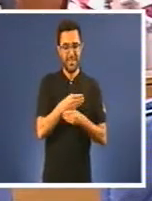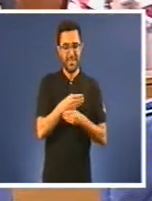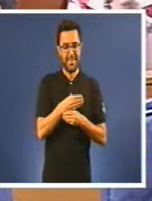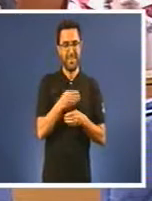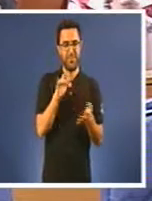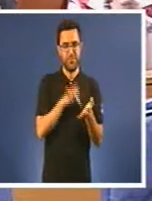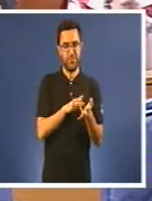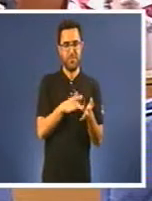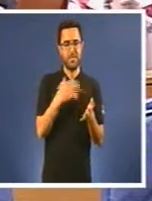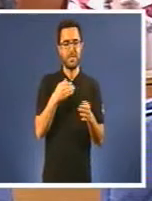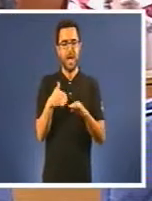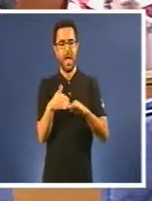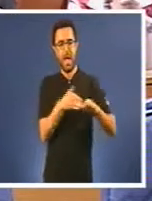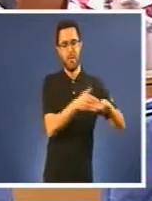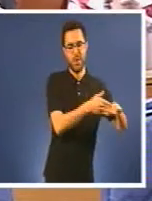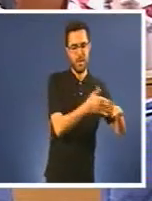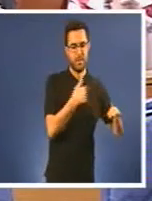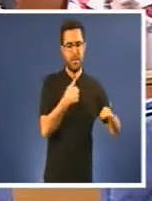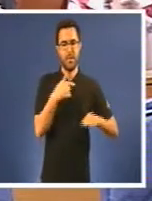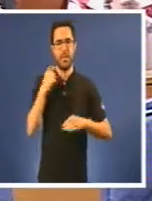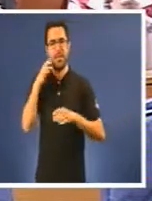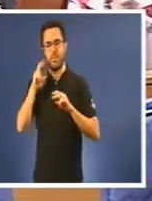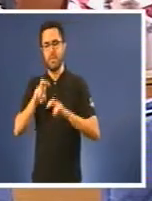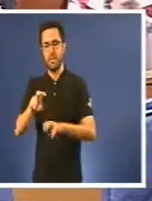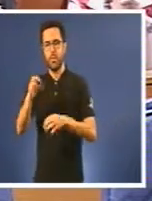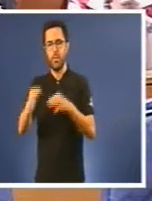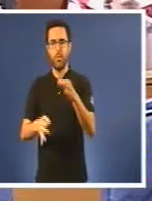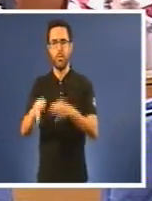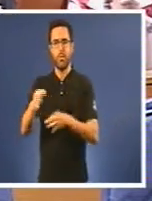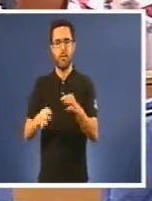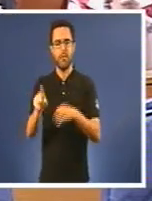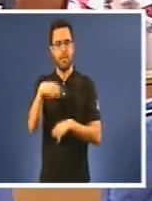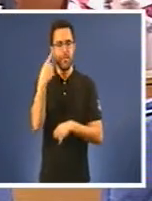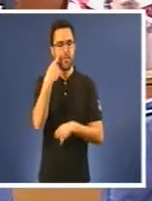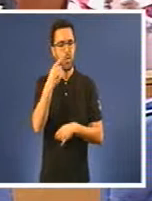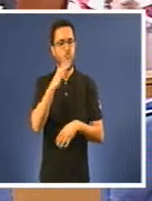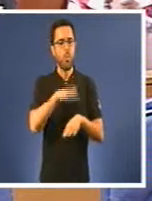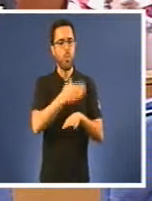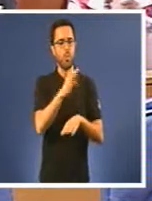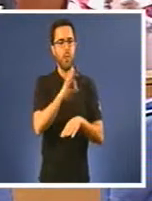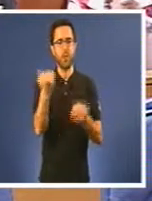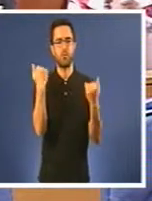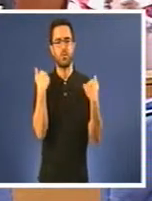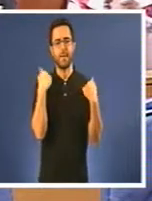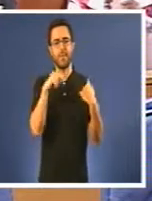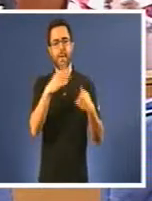cualquier investigación judicial y no se ocupa en ningún caso de la determinación de la culpa o responsabilidad del